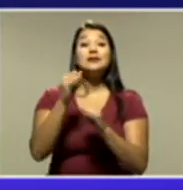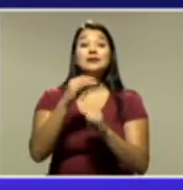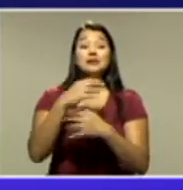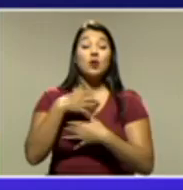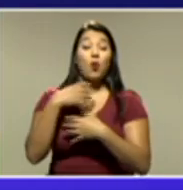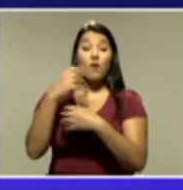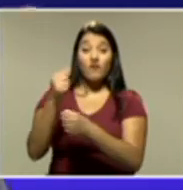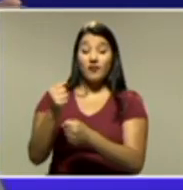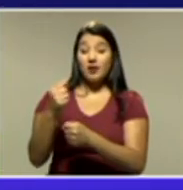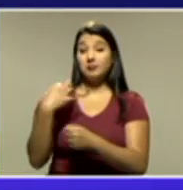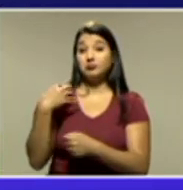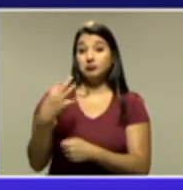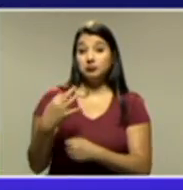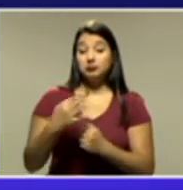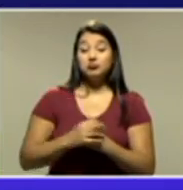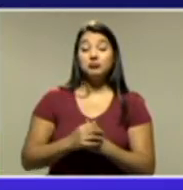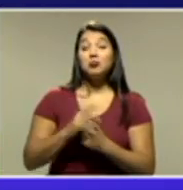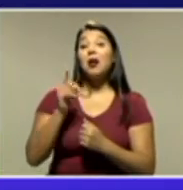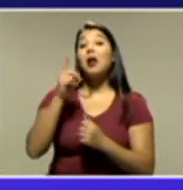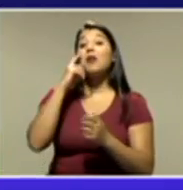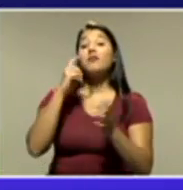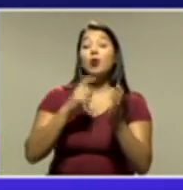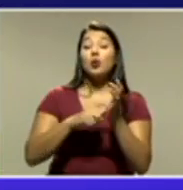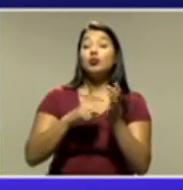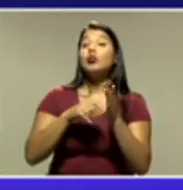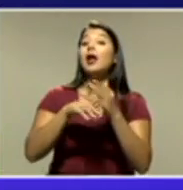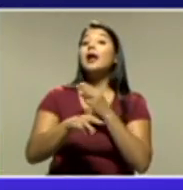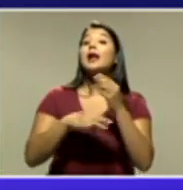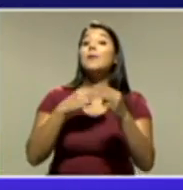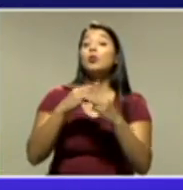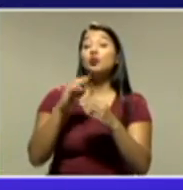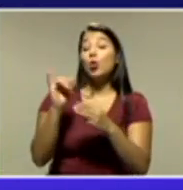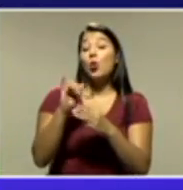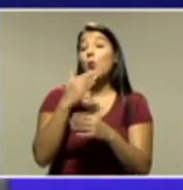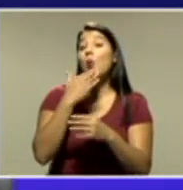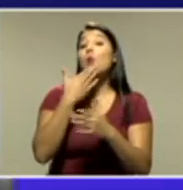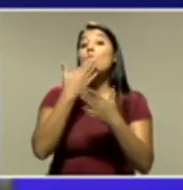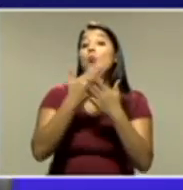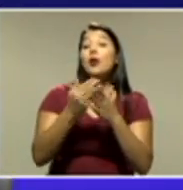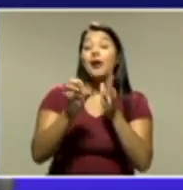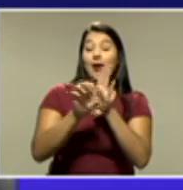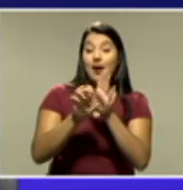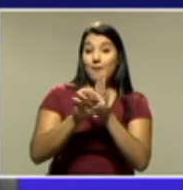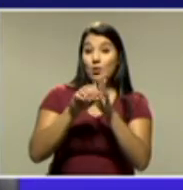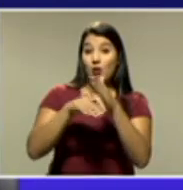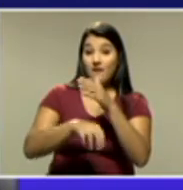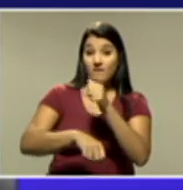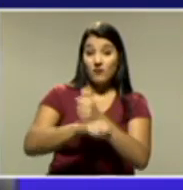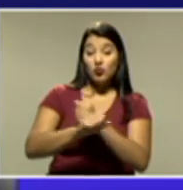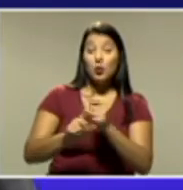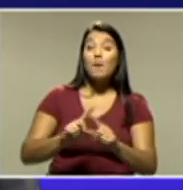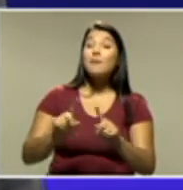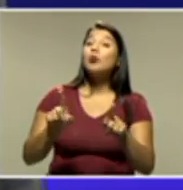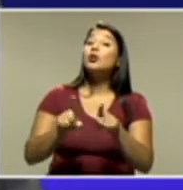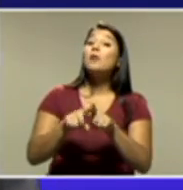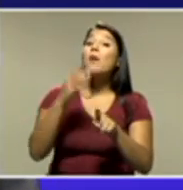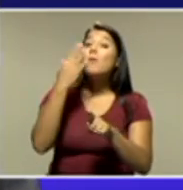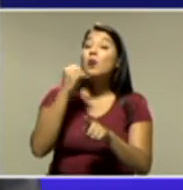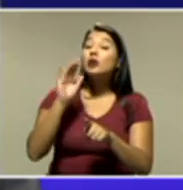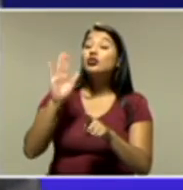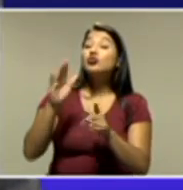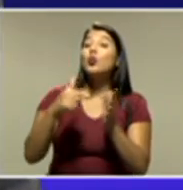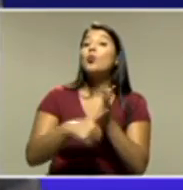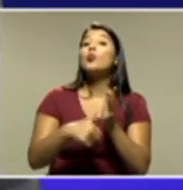de la elección, reconocido en el mundo entero como un ejemplo de buen hacer en esta materia, pero también porque el voto se